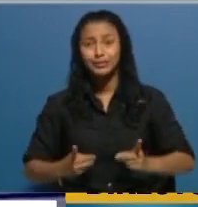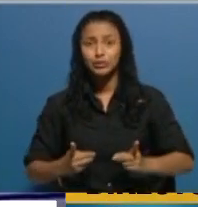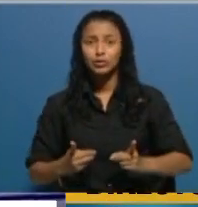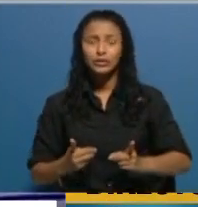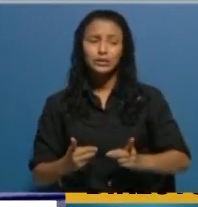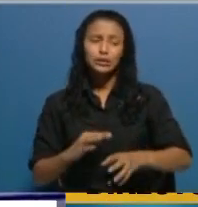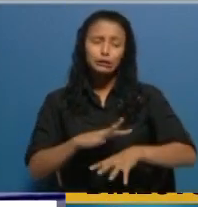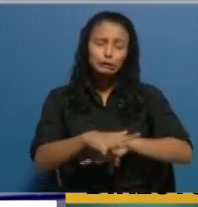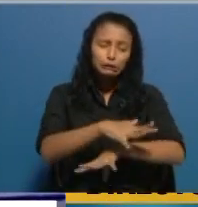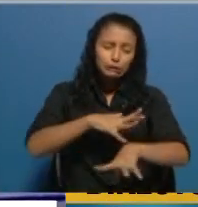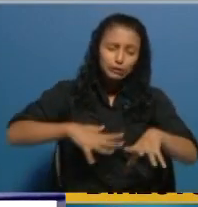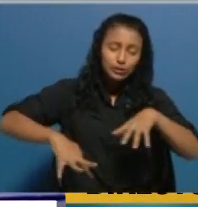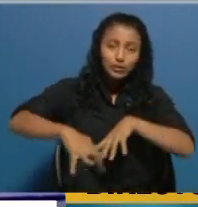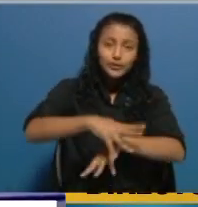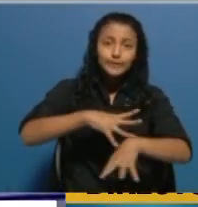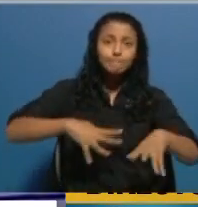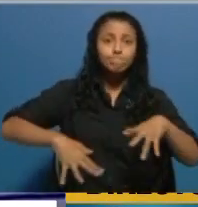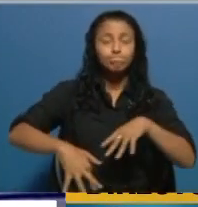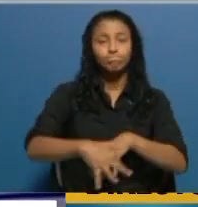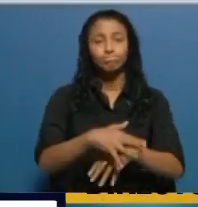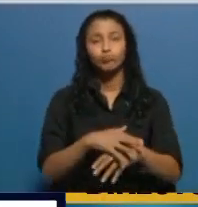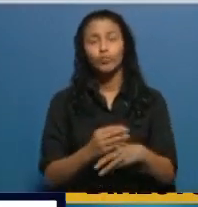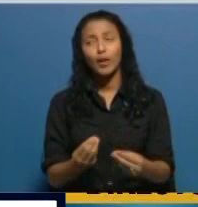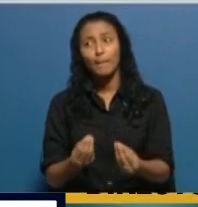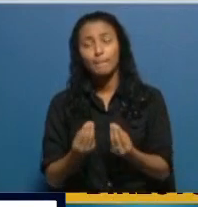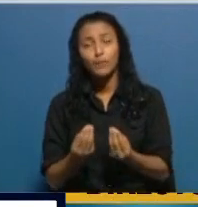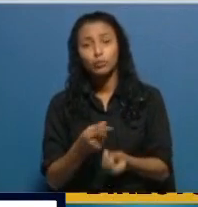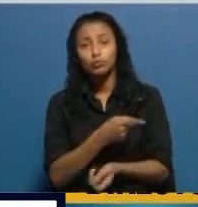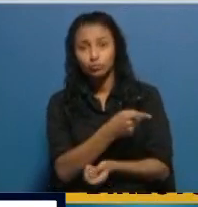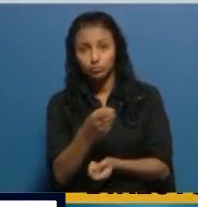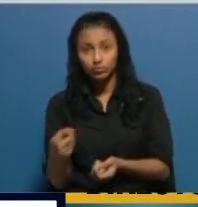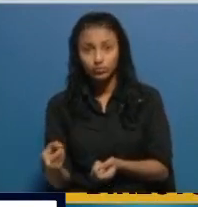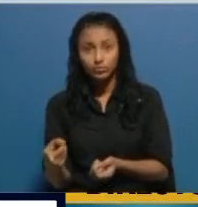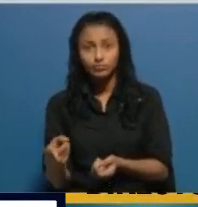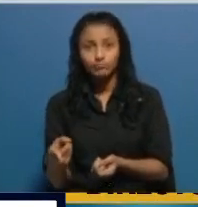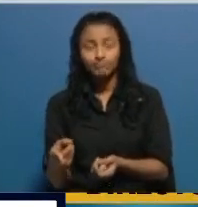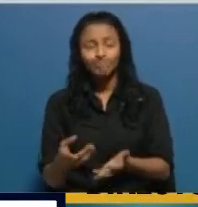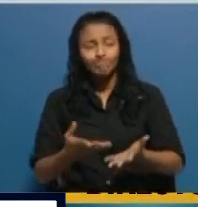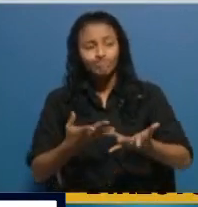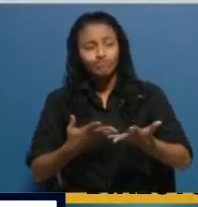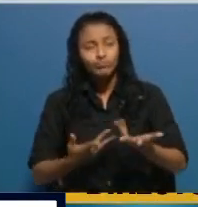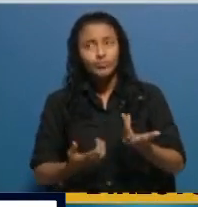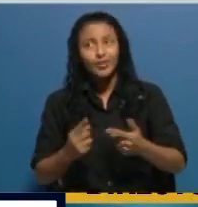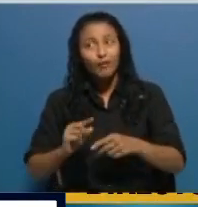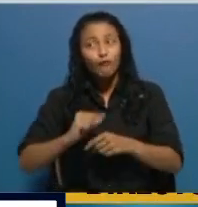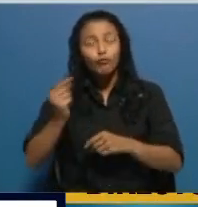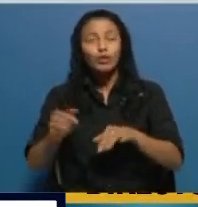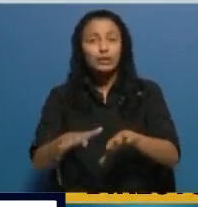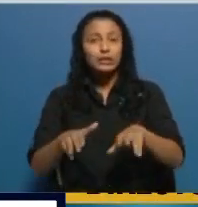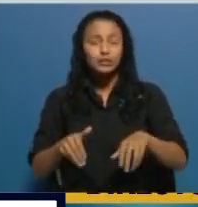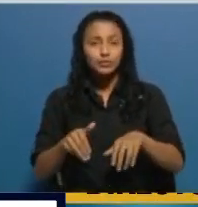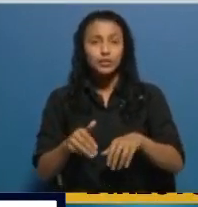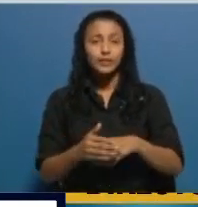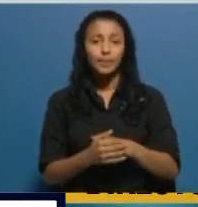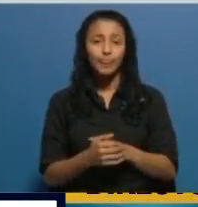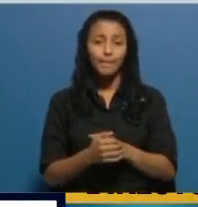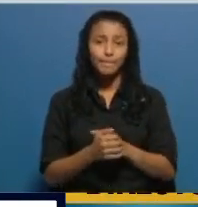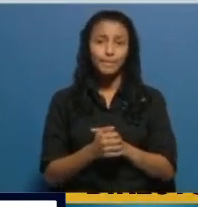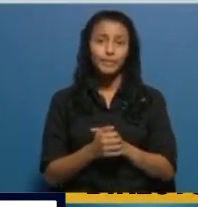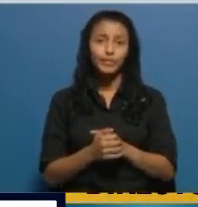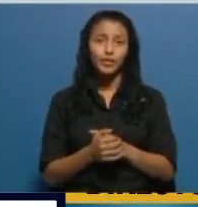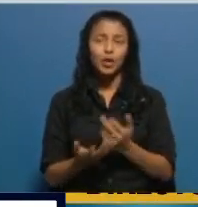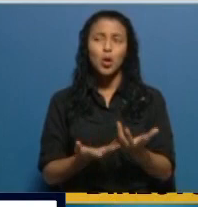mezclaron con errores muchos de ellos estimulados fuera de esta asamblea con el celestis con el celestino